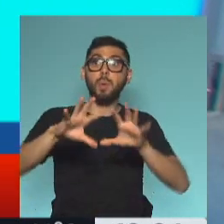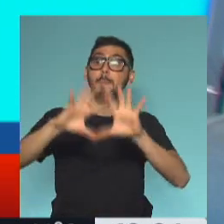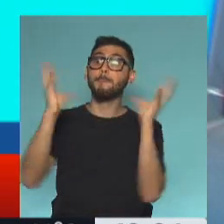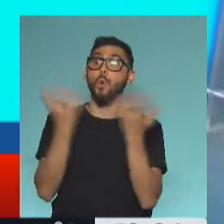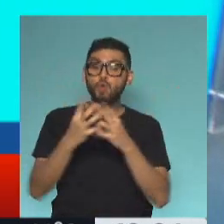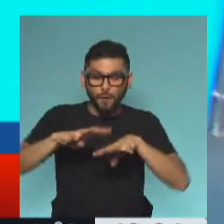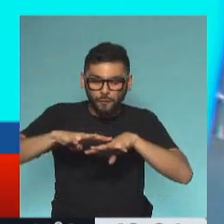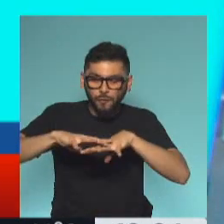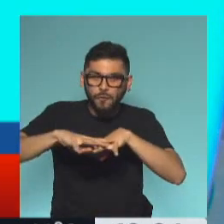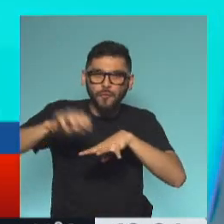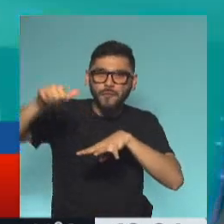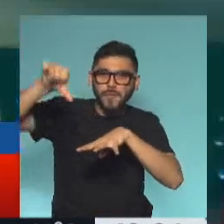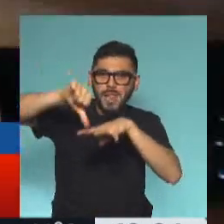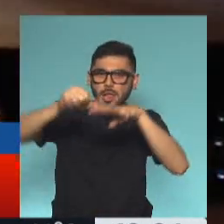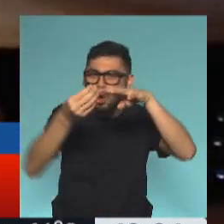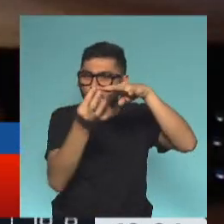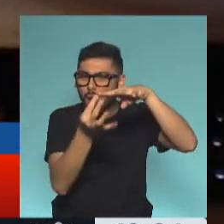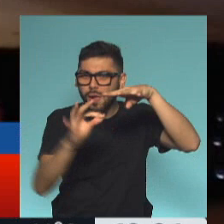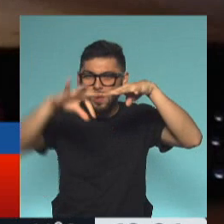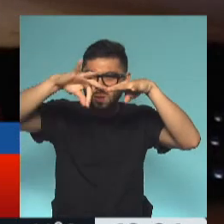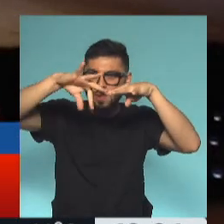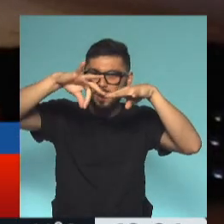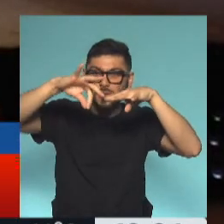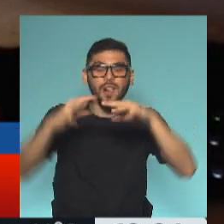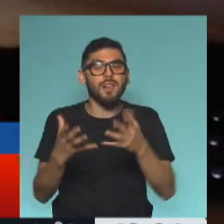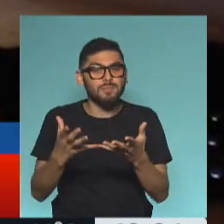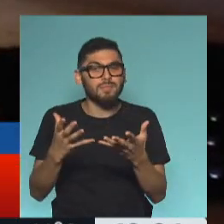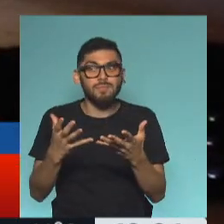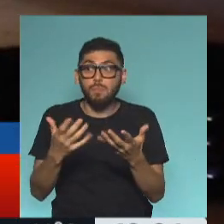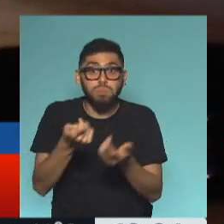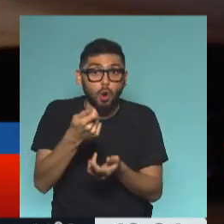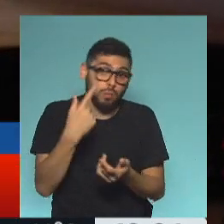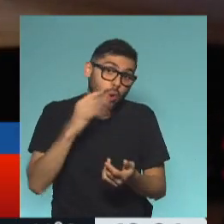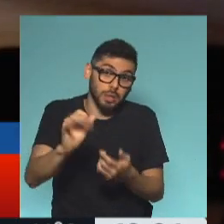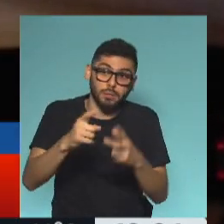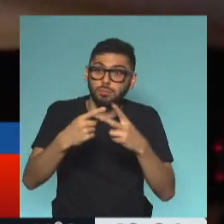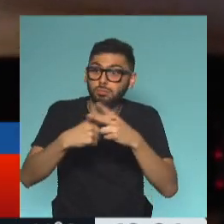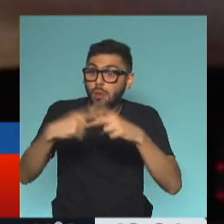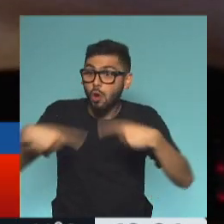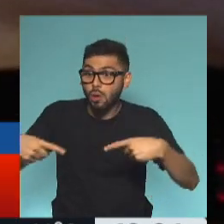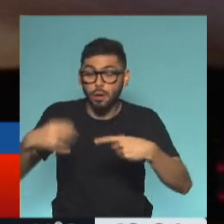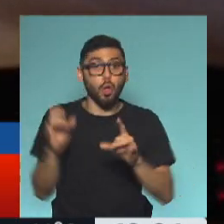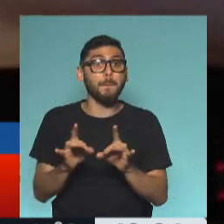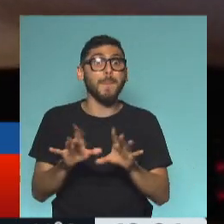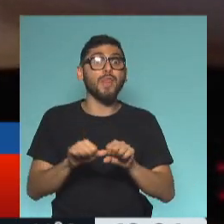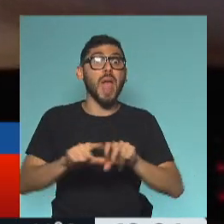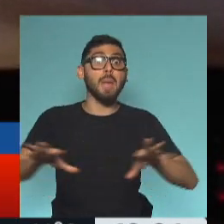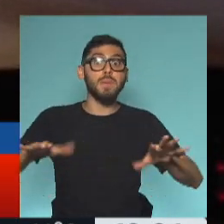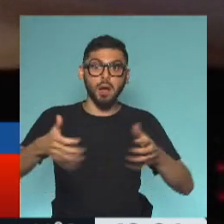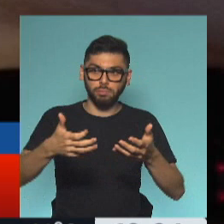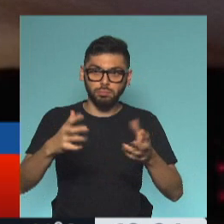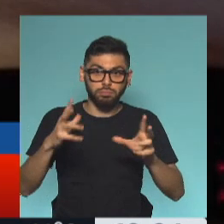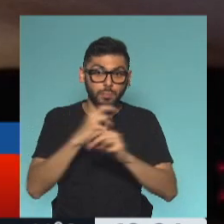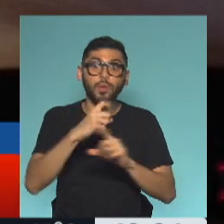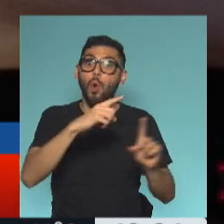mundo. ¿Sí? Usted sabe que hubo escasez de materiales inmediatamente cuando se desató la pandemia. Eso es lo que le pasó a Liomont